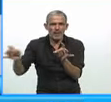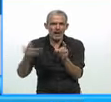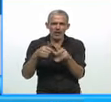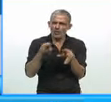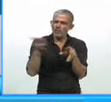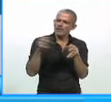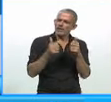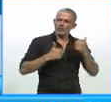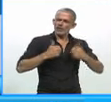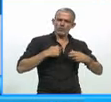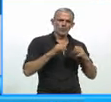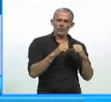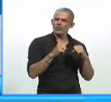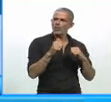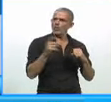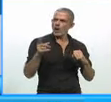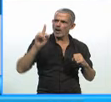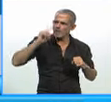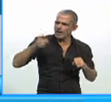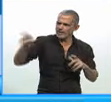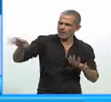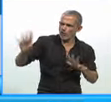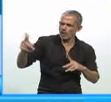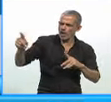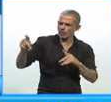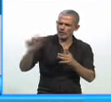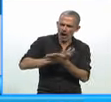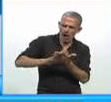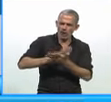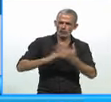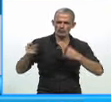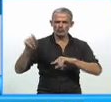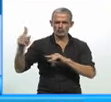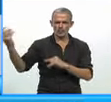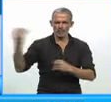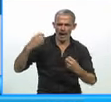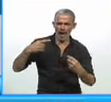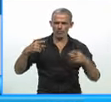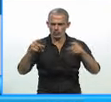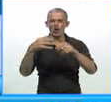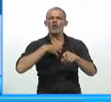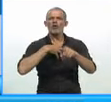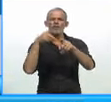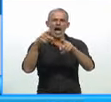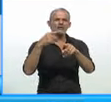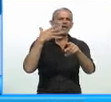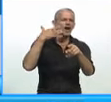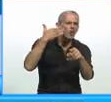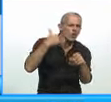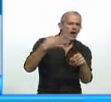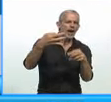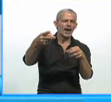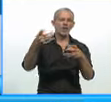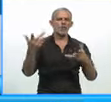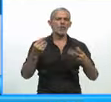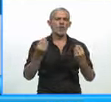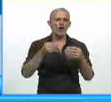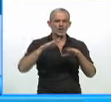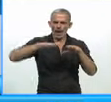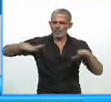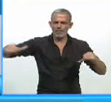actitud del rival diciendo, este es un peligro chino, este juega sucio, este es creíble, este es confiable. ¿Hay de todo en ese circuito